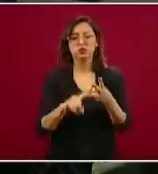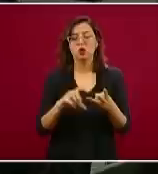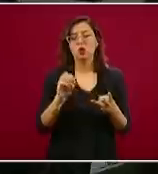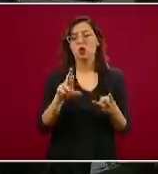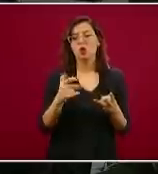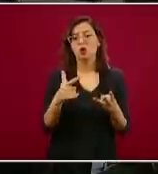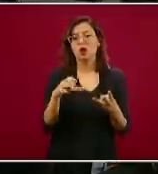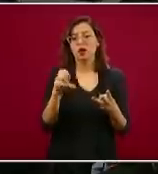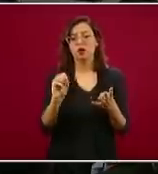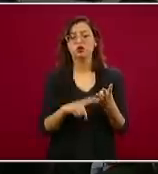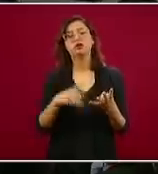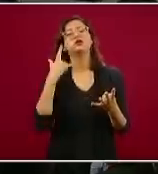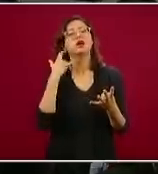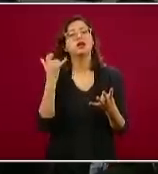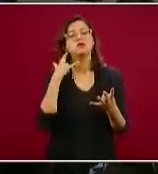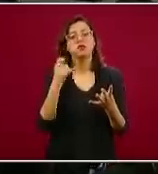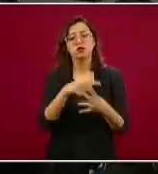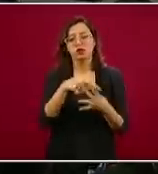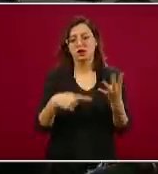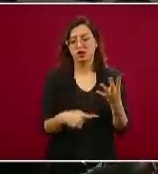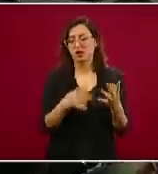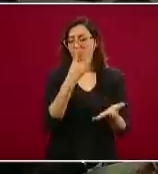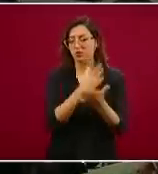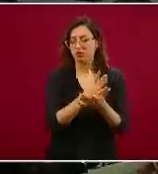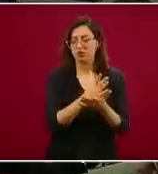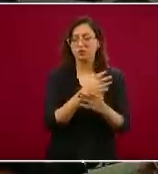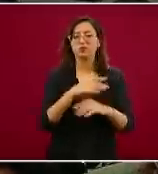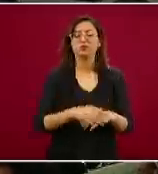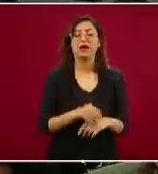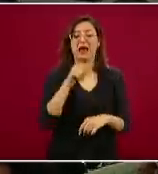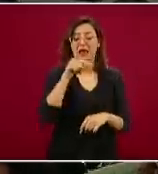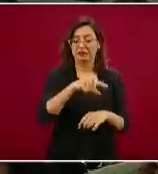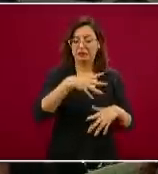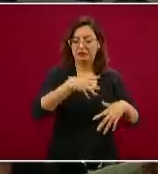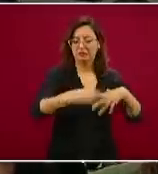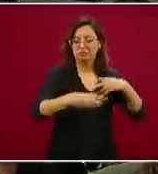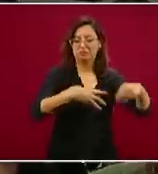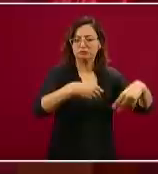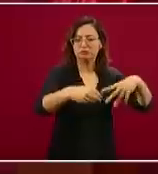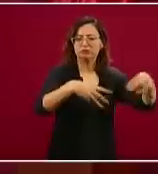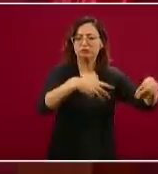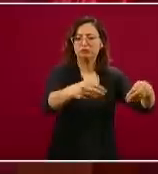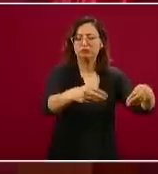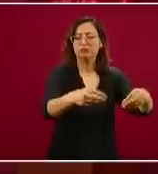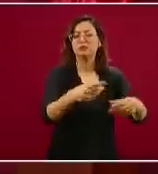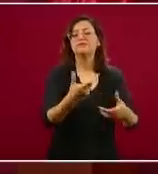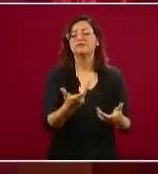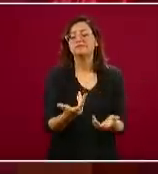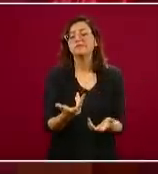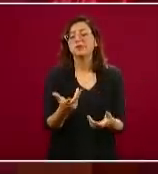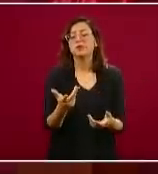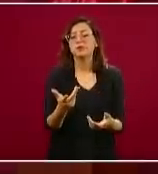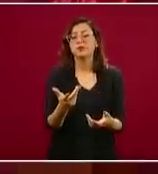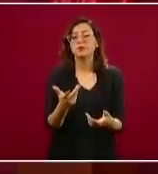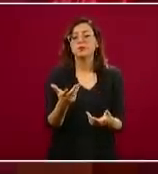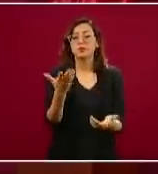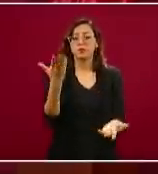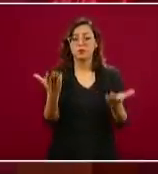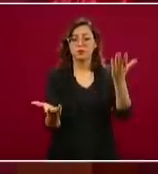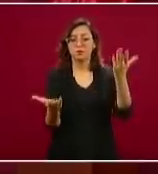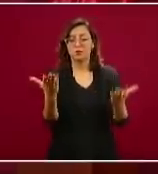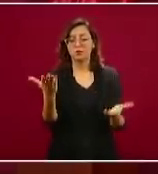Oregón y California. Y esta transmisión comunitaria es importante considerarla también en